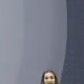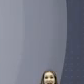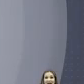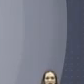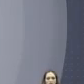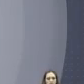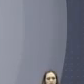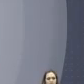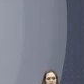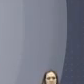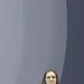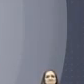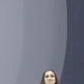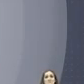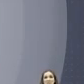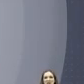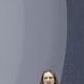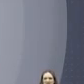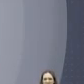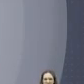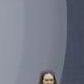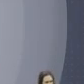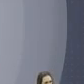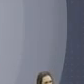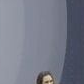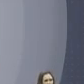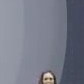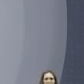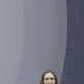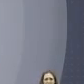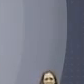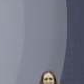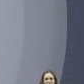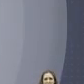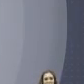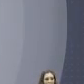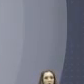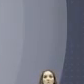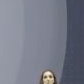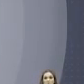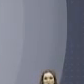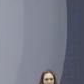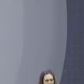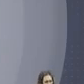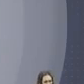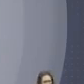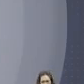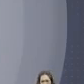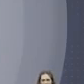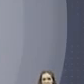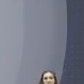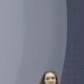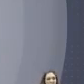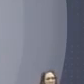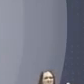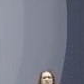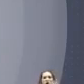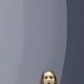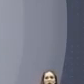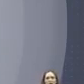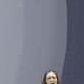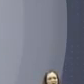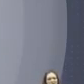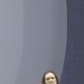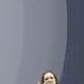prendieron fuego. Según las autoridades, el bus intermunicipal recorría la vía Tuluá-Cali. Al parecer, estas personas pertenecían a la